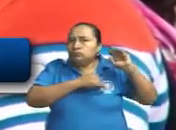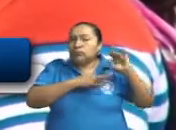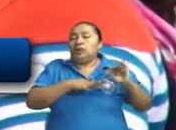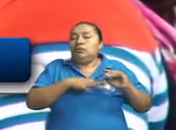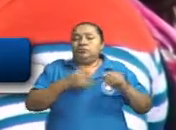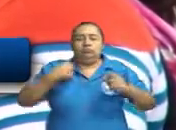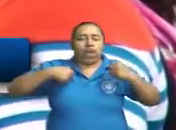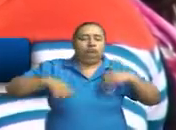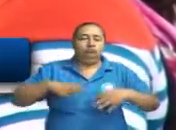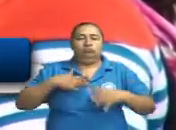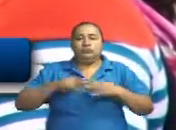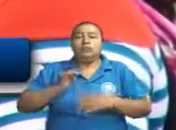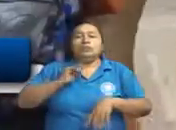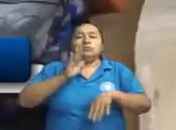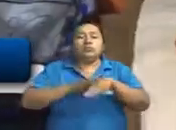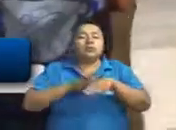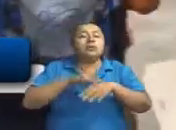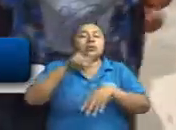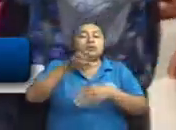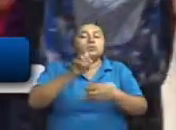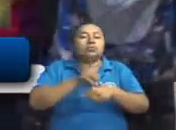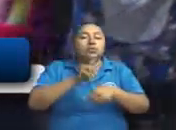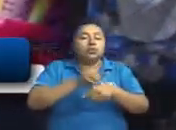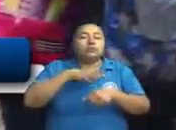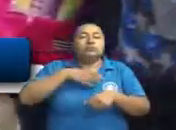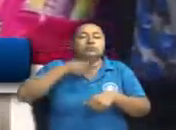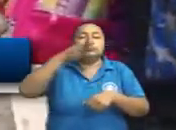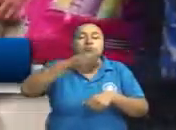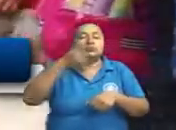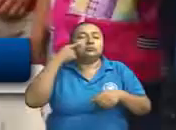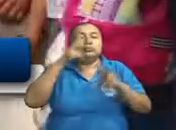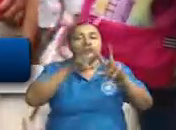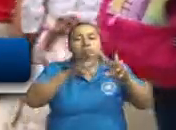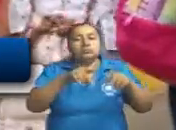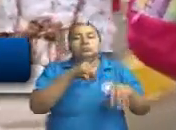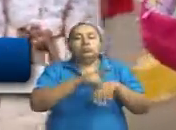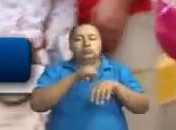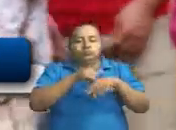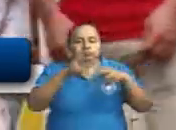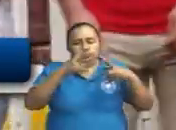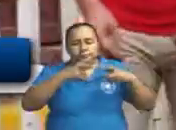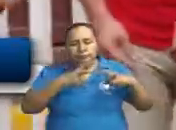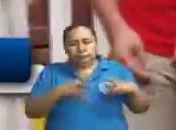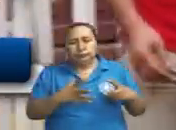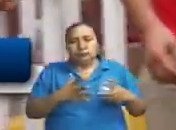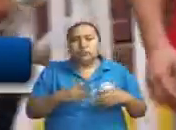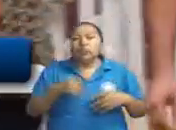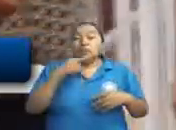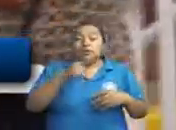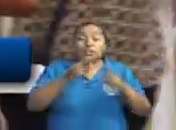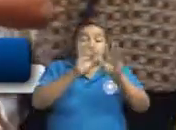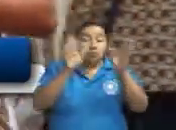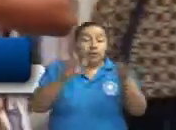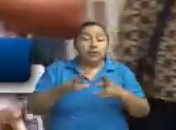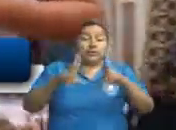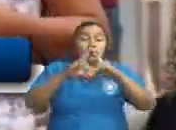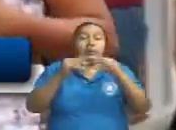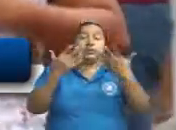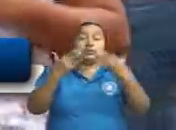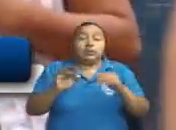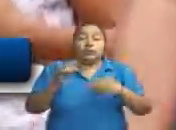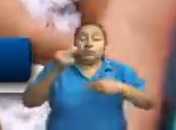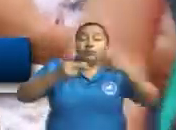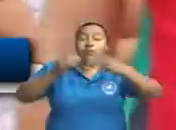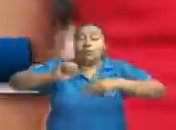tiene que ya hacerse un protocolo de screening en busca de esta enfermedad. Estamos diciendo que en la mujer nicaragüense ya está ocupando el